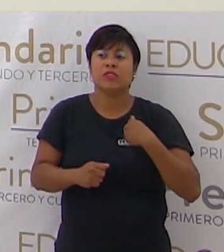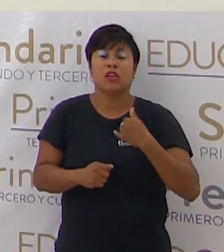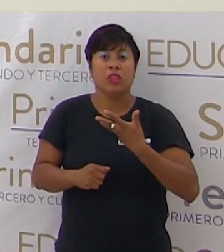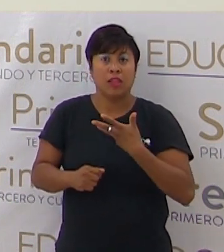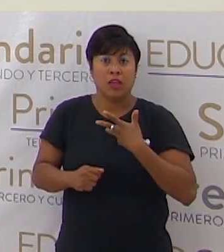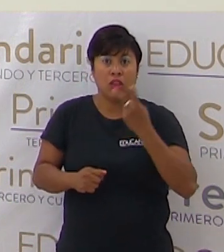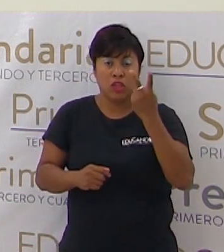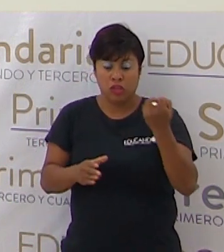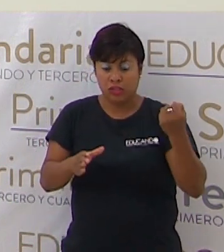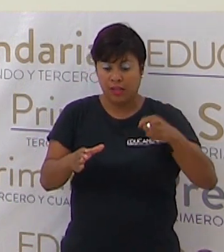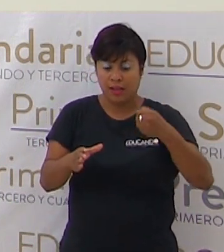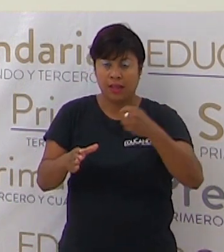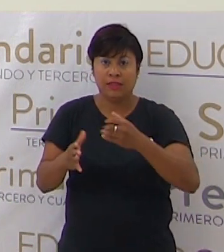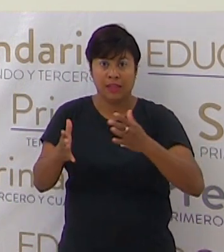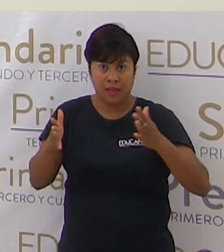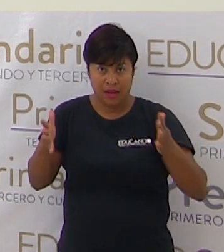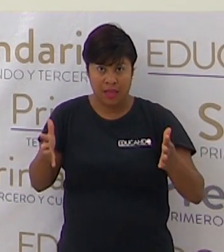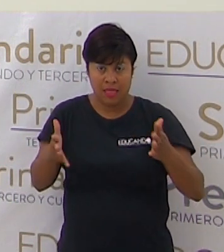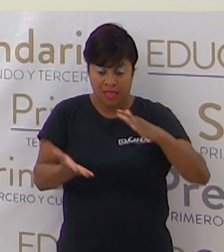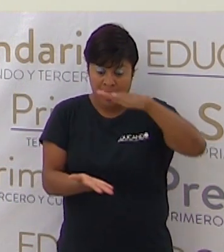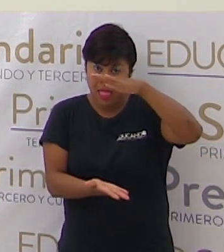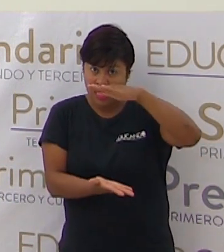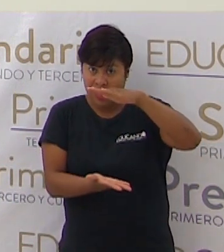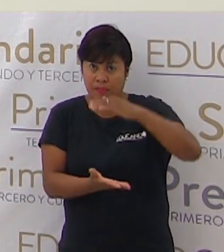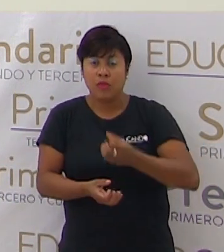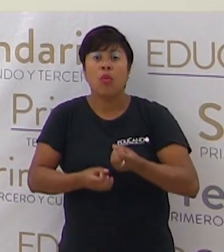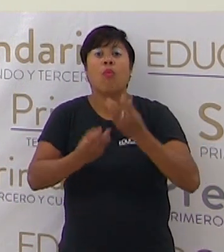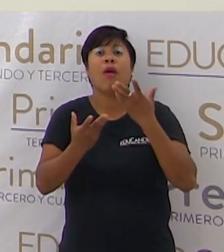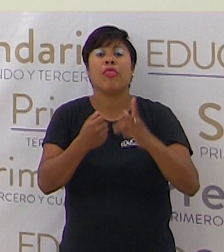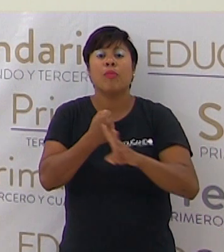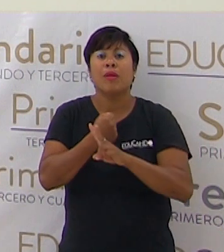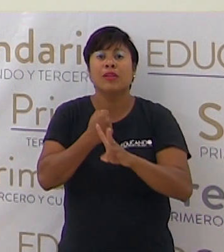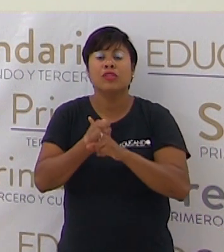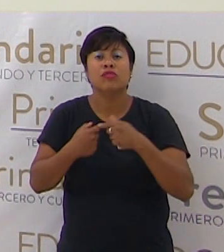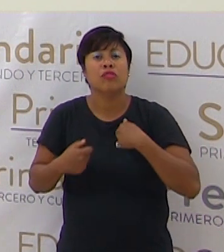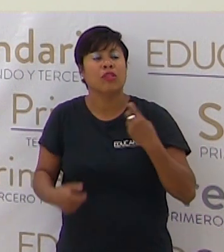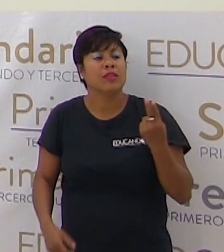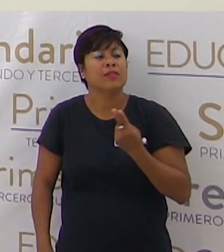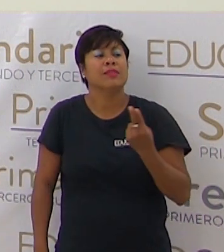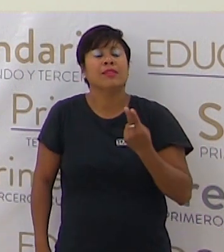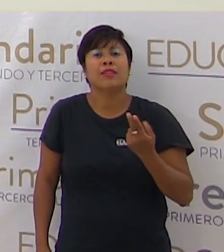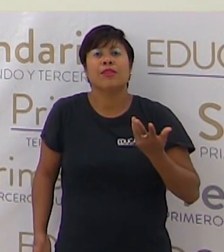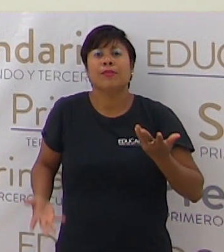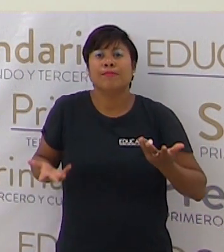yo tuviera dos jarras grandes, ¿cuántos vasos entonces necesitaría?